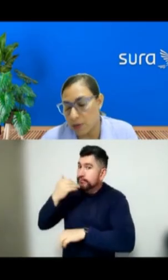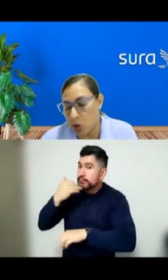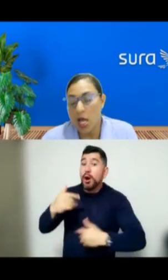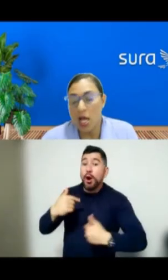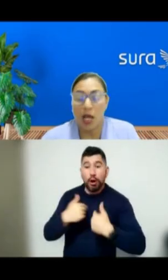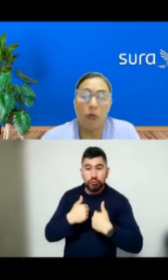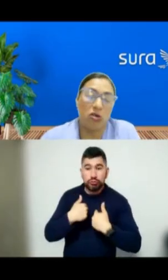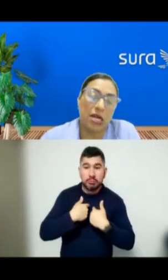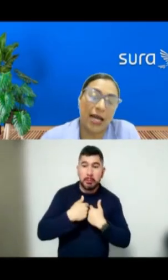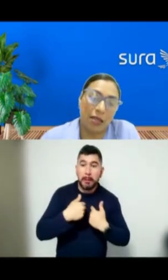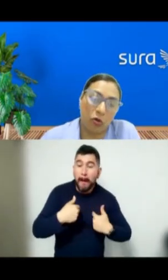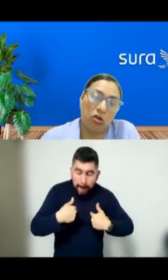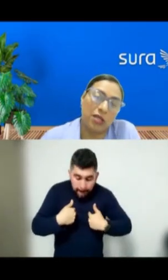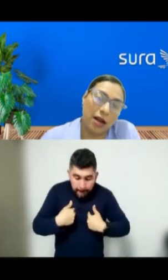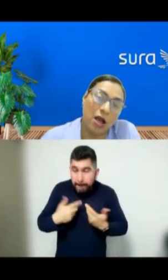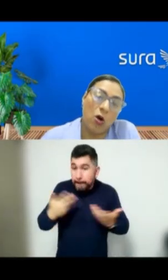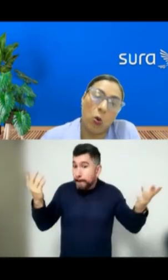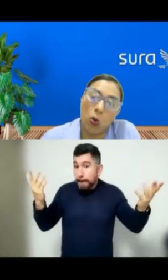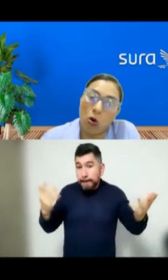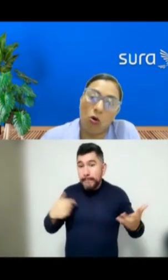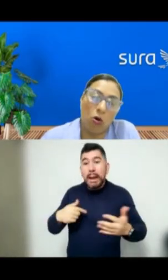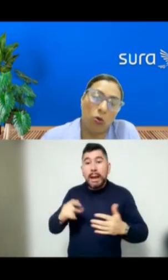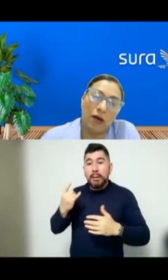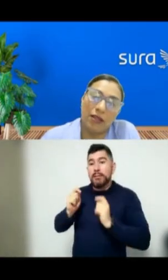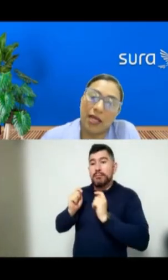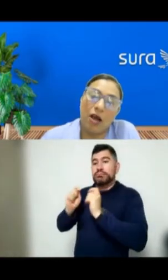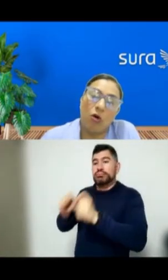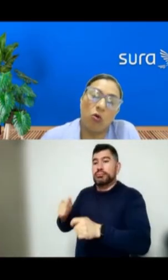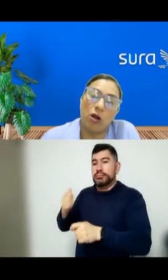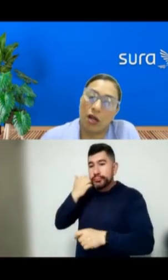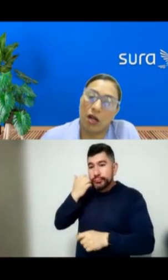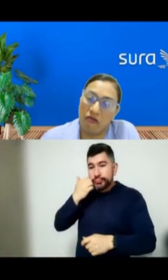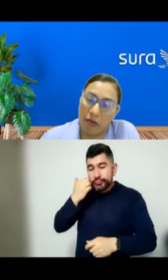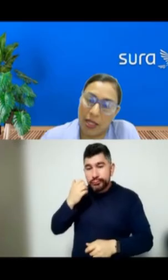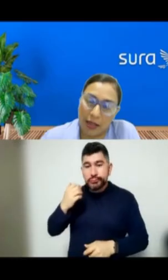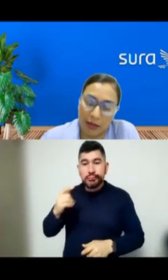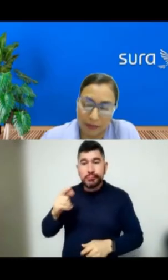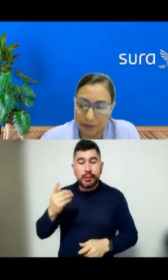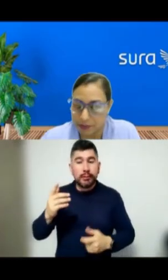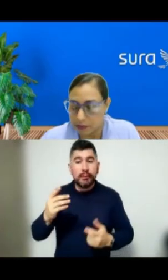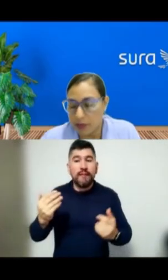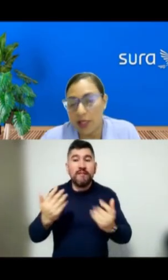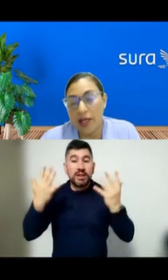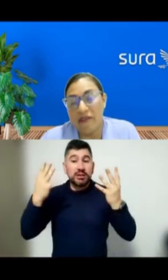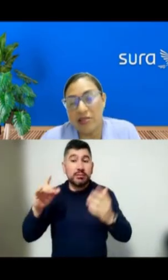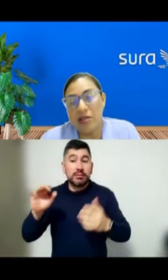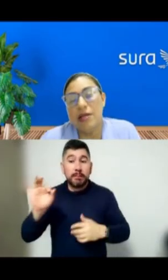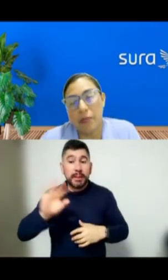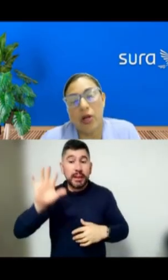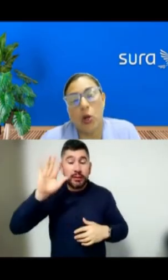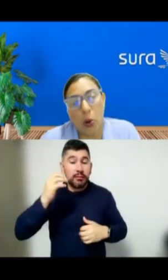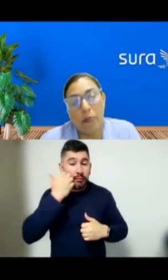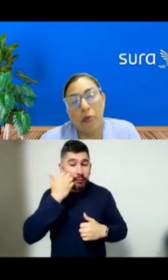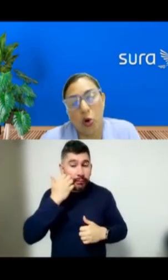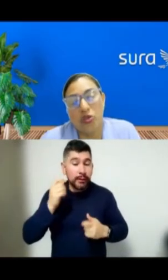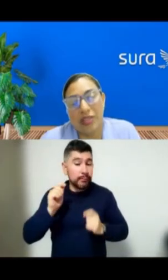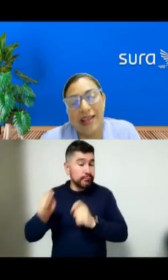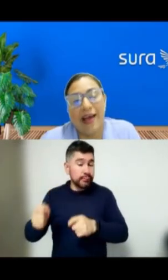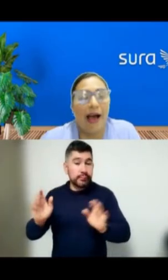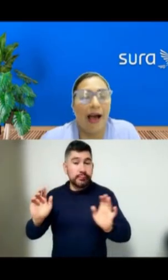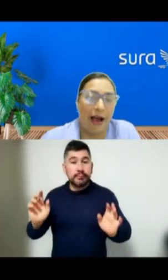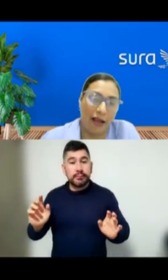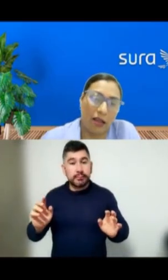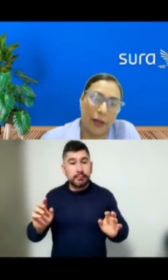se lo dije al principio, que puedo ser la que puedo estar con un hongo, con una bacteria, con cualquier enfermedad, y que fácilmente pues